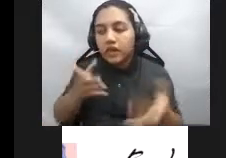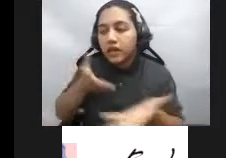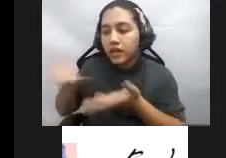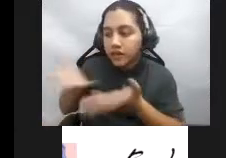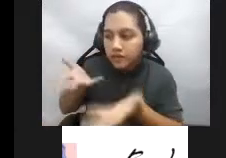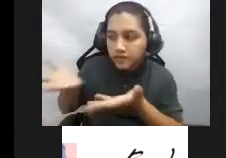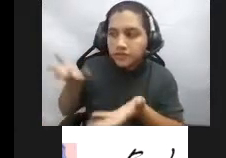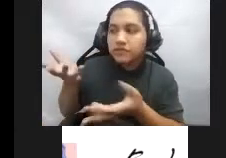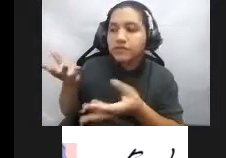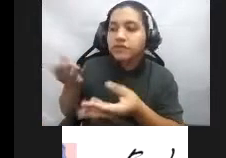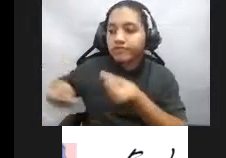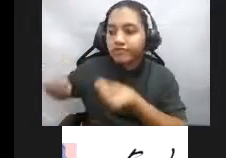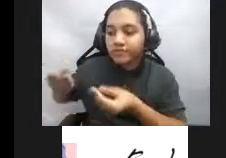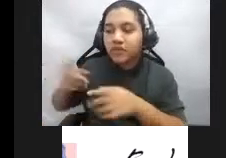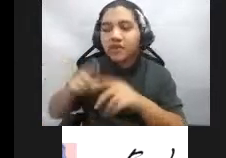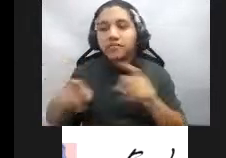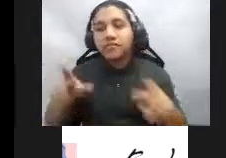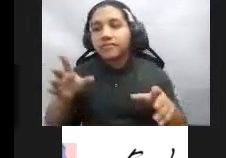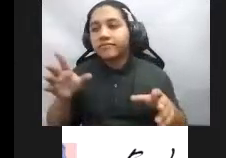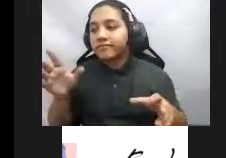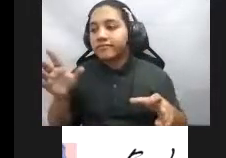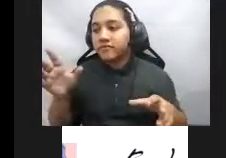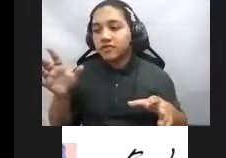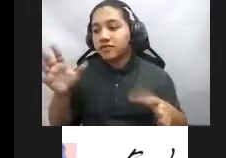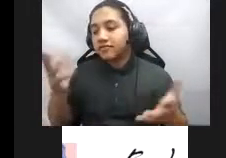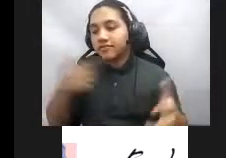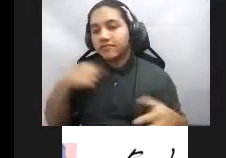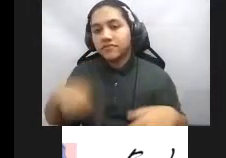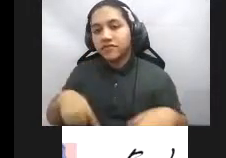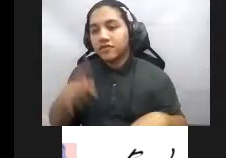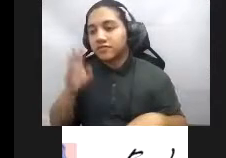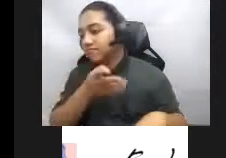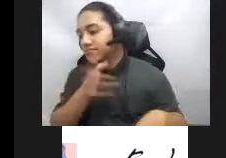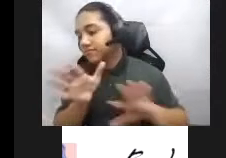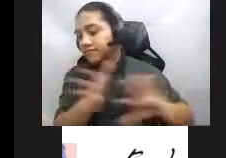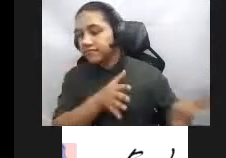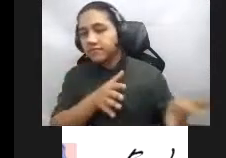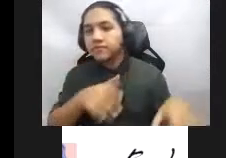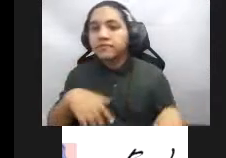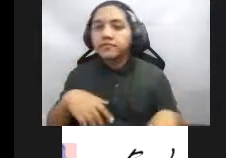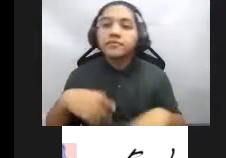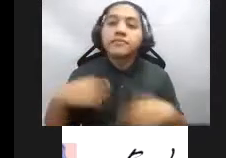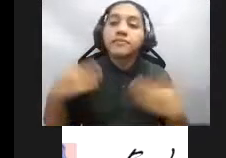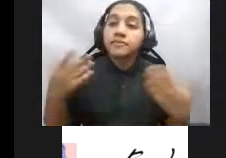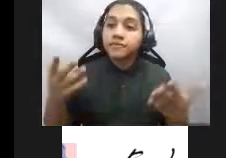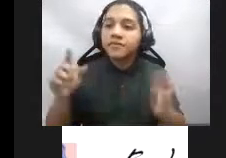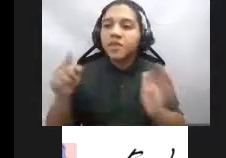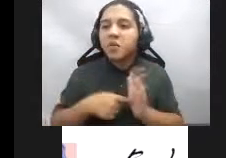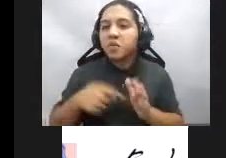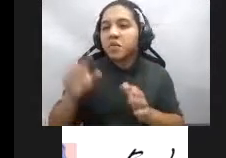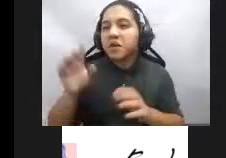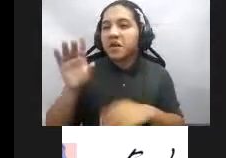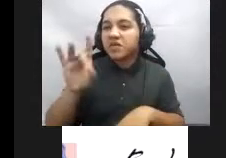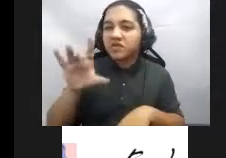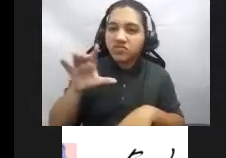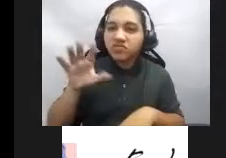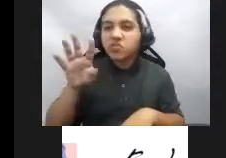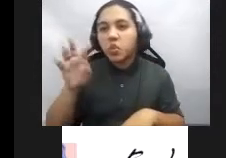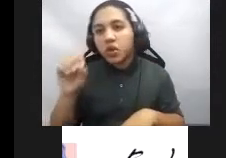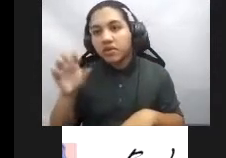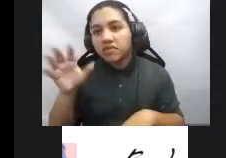comercializar y China le dio la espalda. Hasta que en el 1840, 1850,